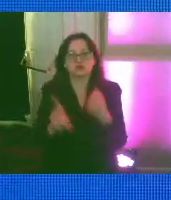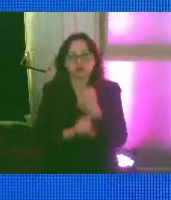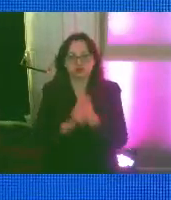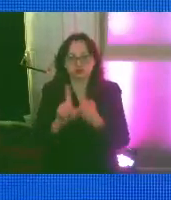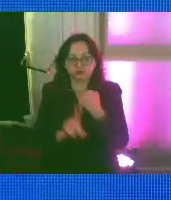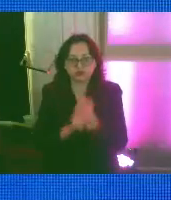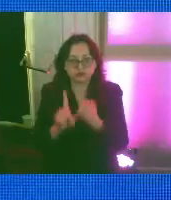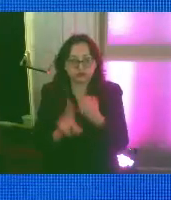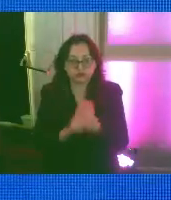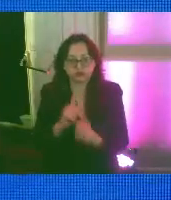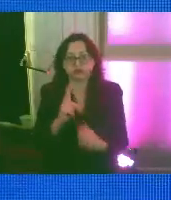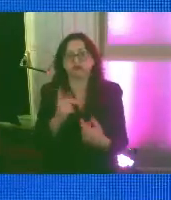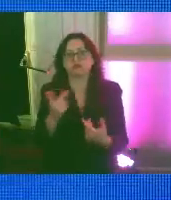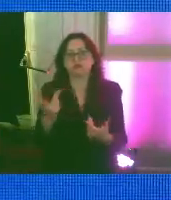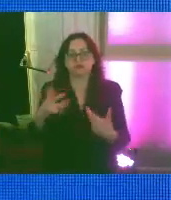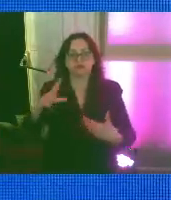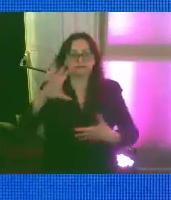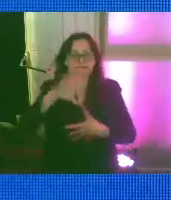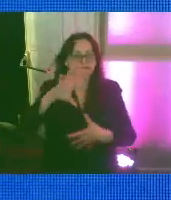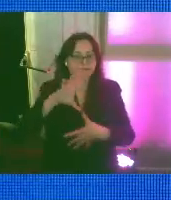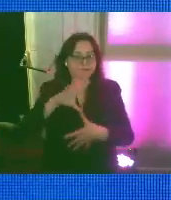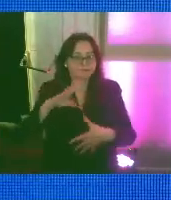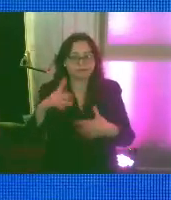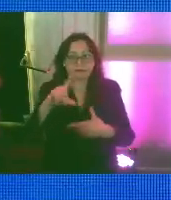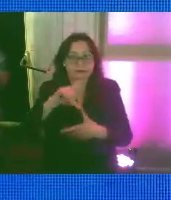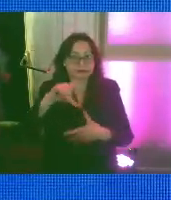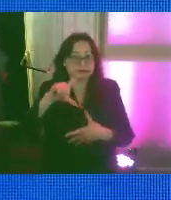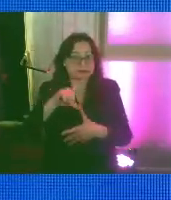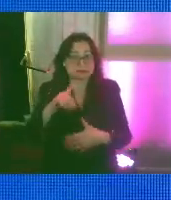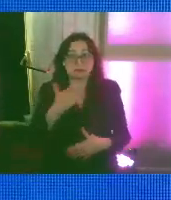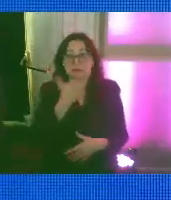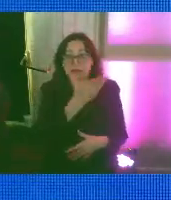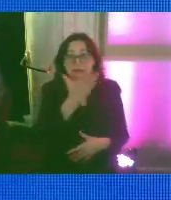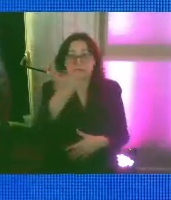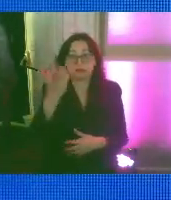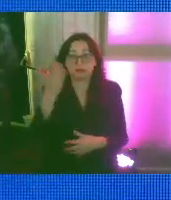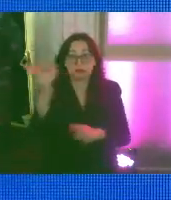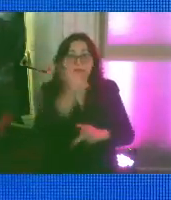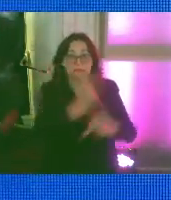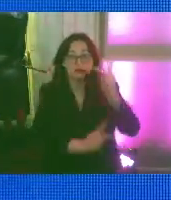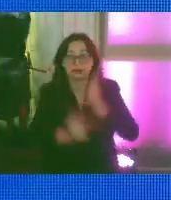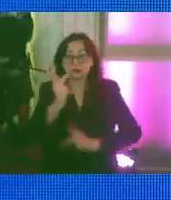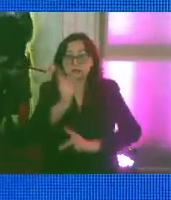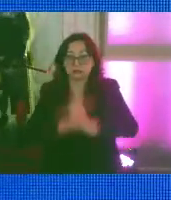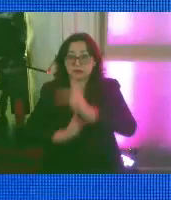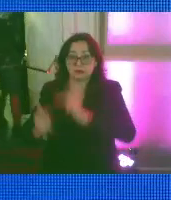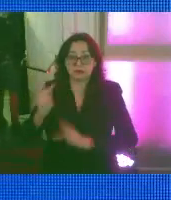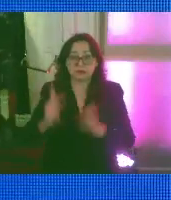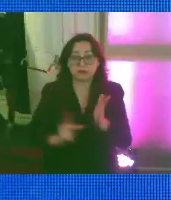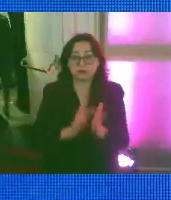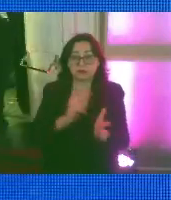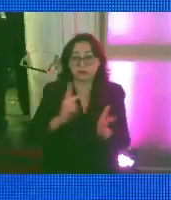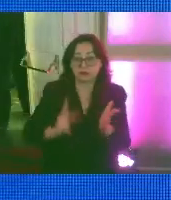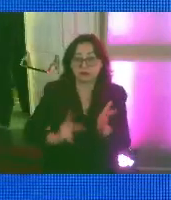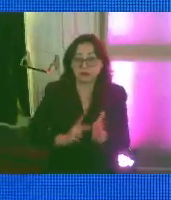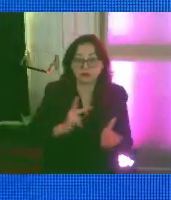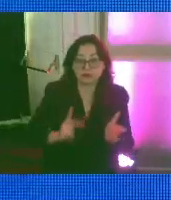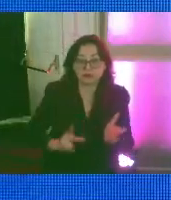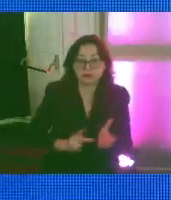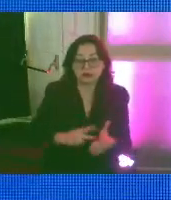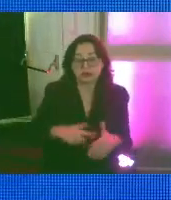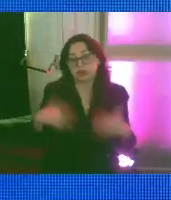corriendo hoy en toda América Latina por los altísimos niveles de endeudamiento. Entonces, otra cosa que creo que tenemos que pensar mucho es